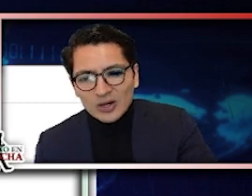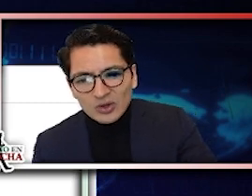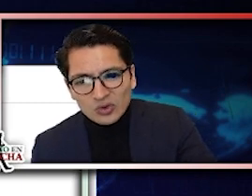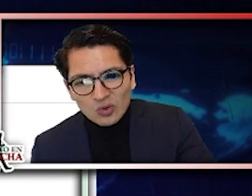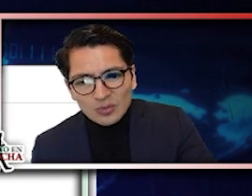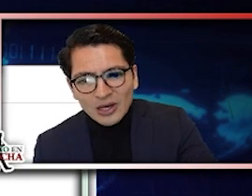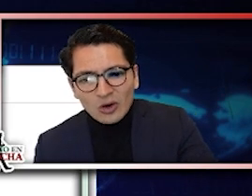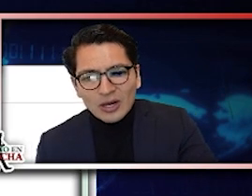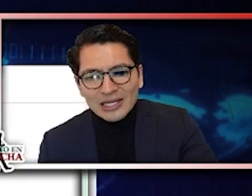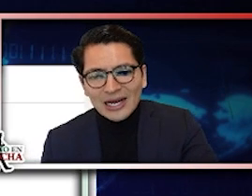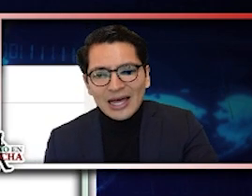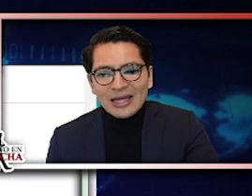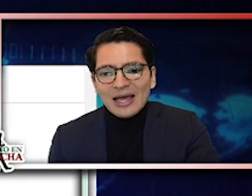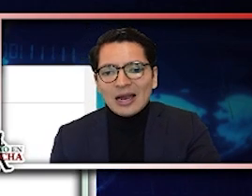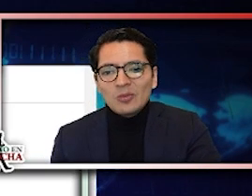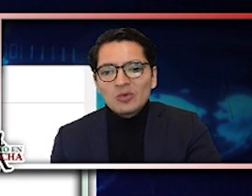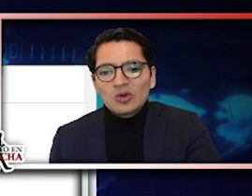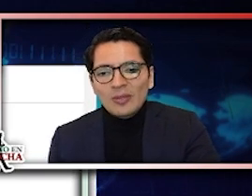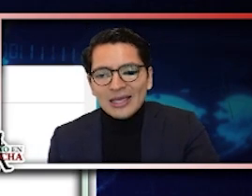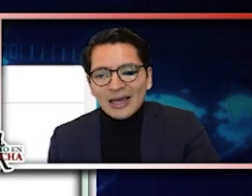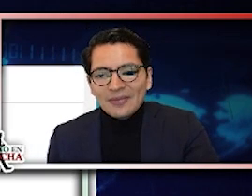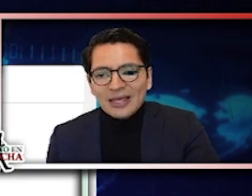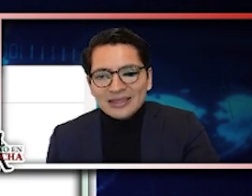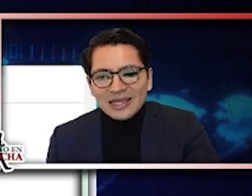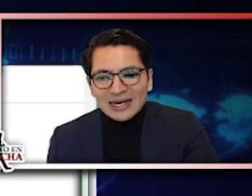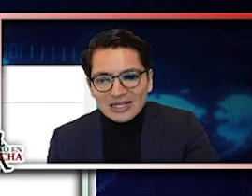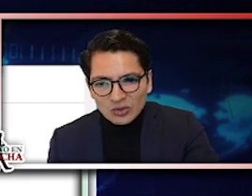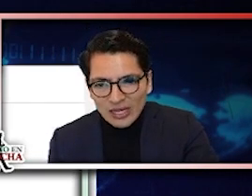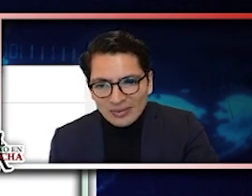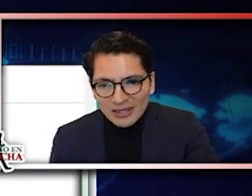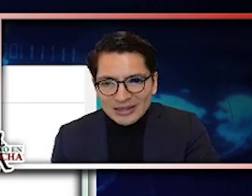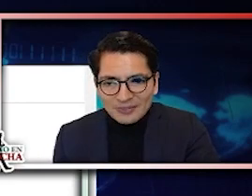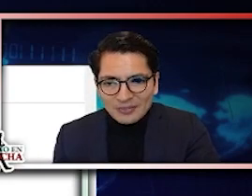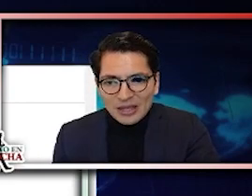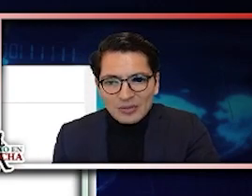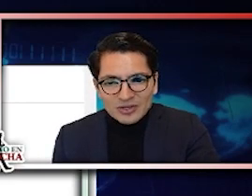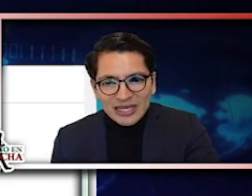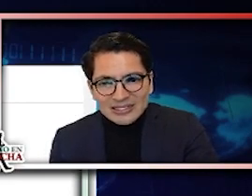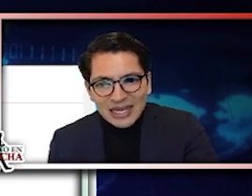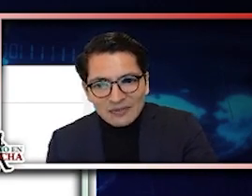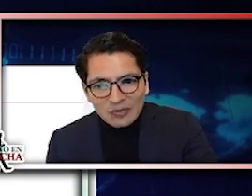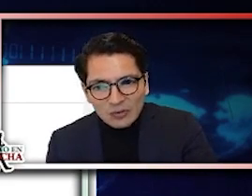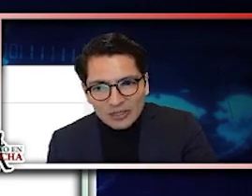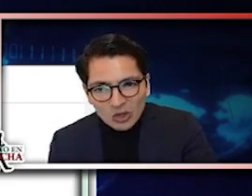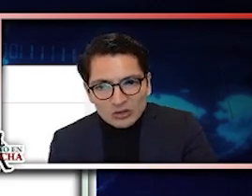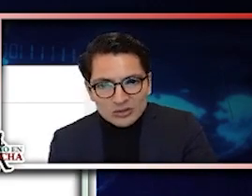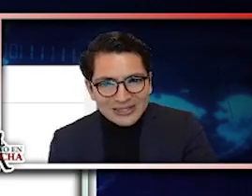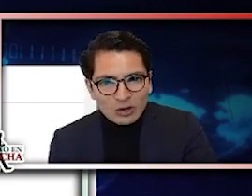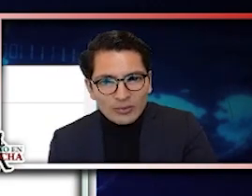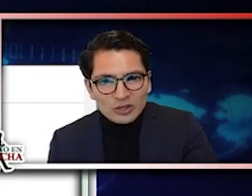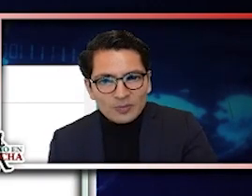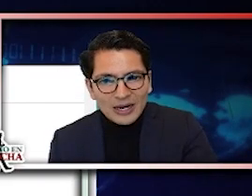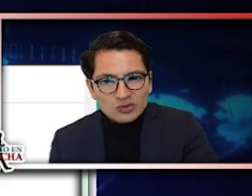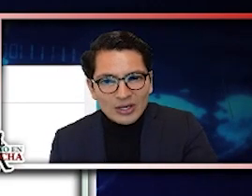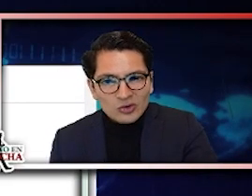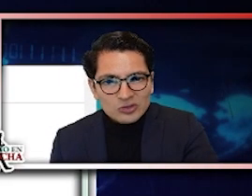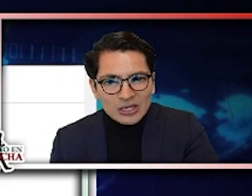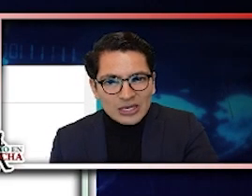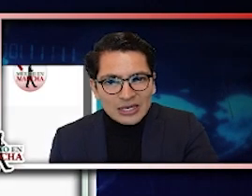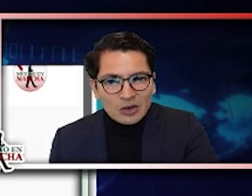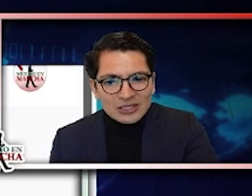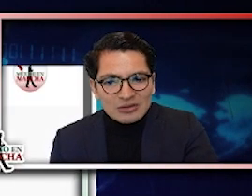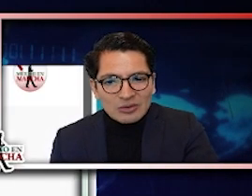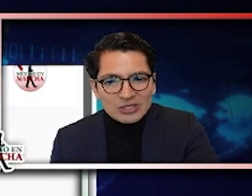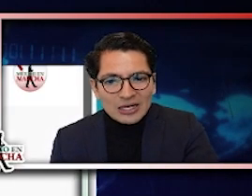aeropuerto de tulum que conectará al mundo maya internacionalmente pues ahí está la información de roberto palazuelos